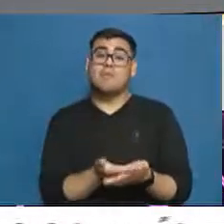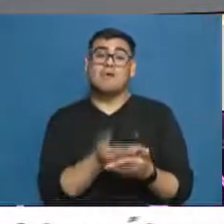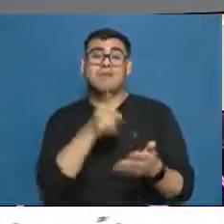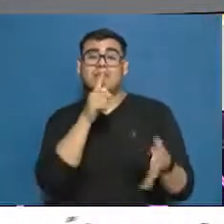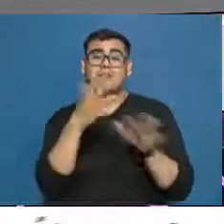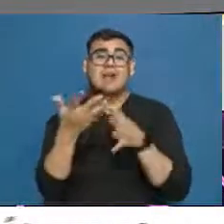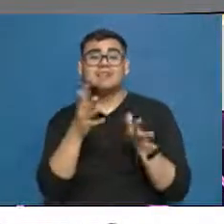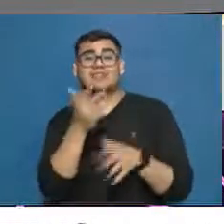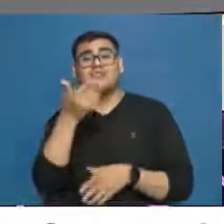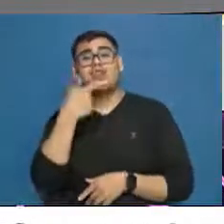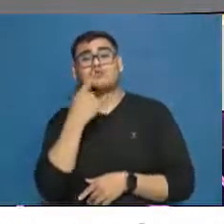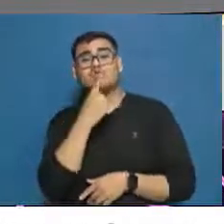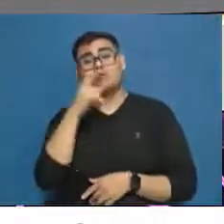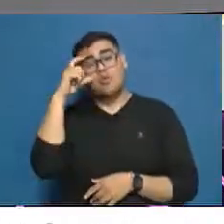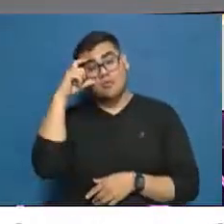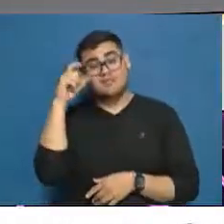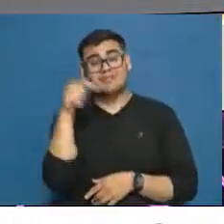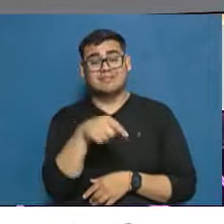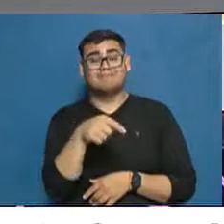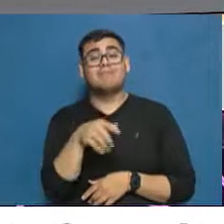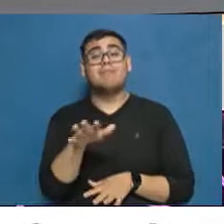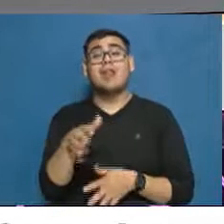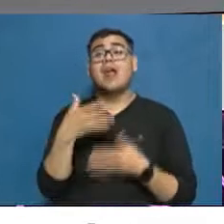SUTE, desde la Administración Central,